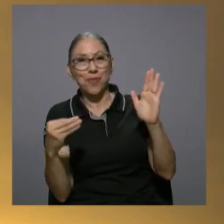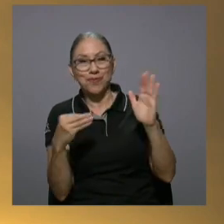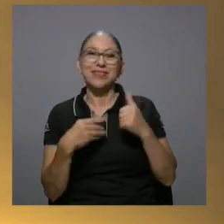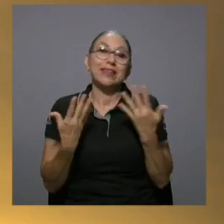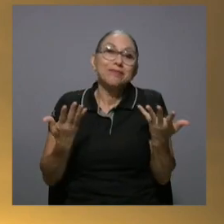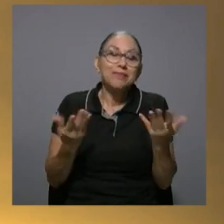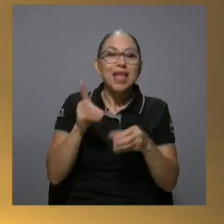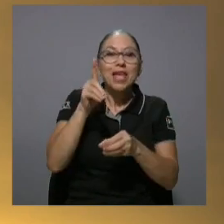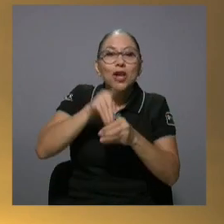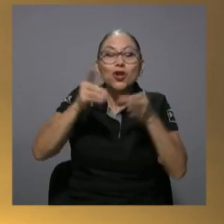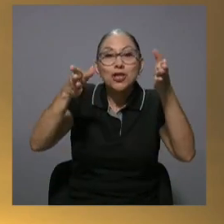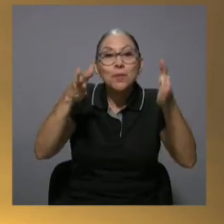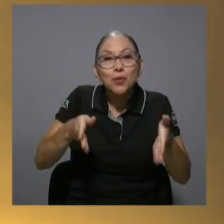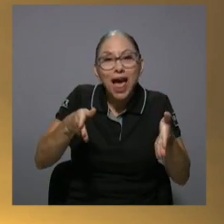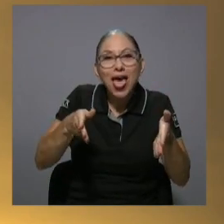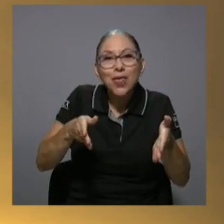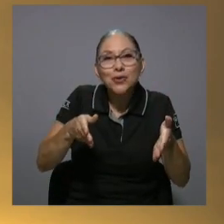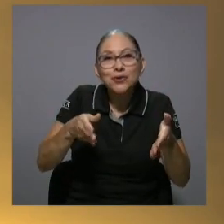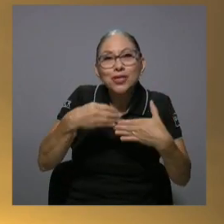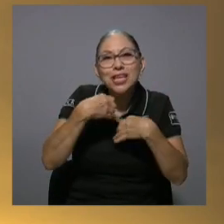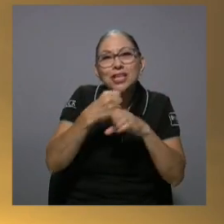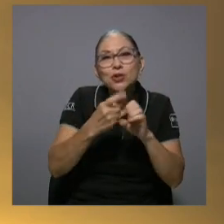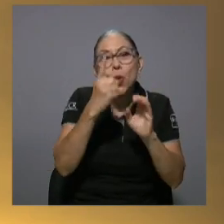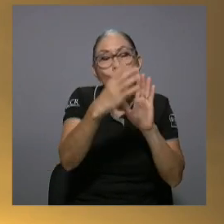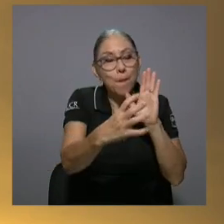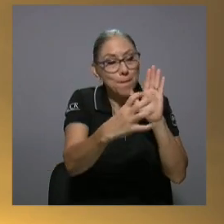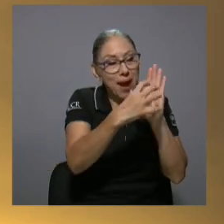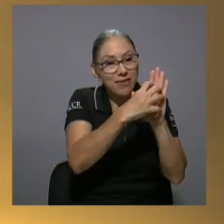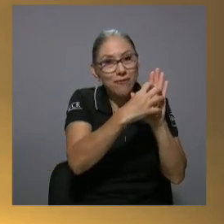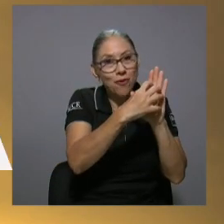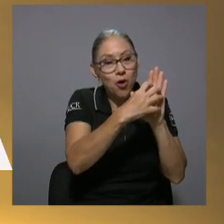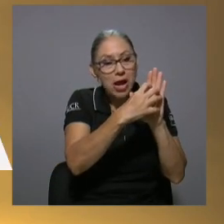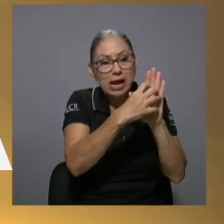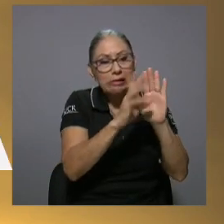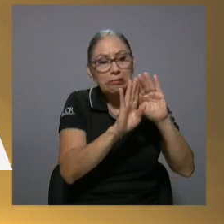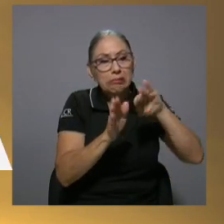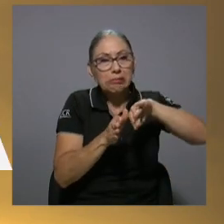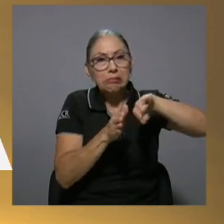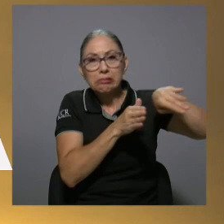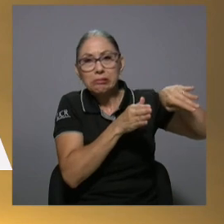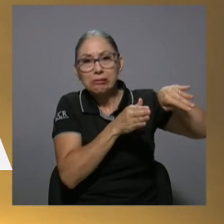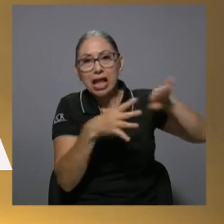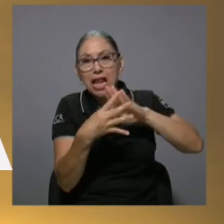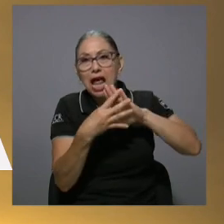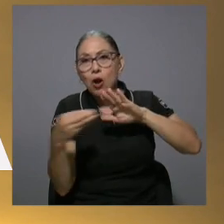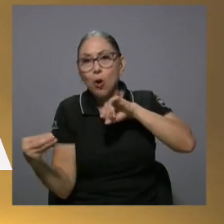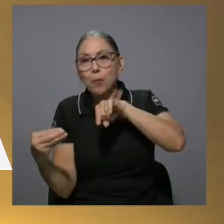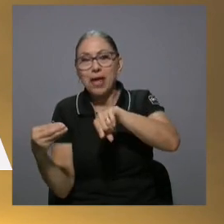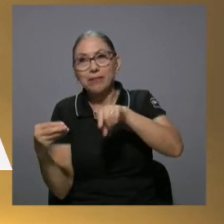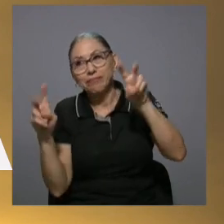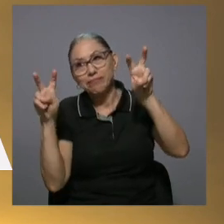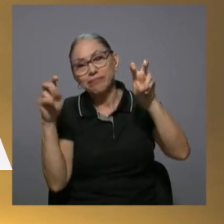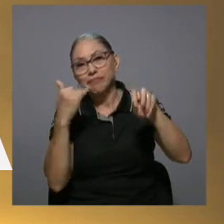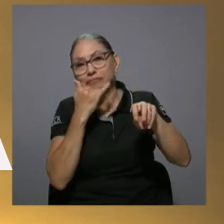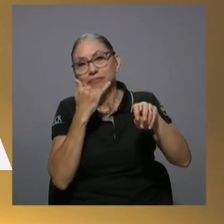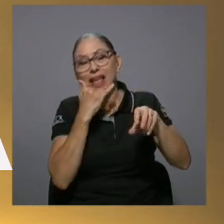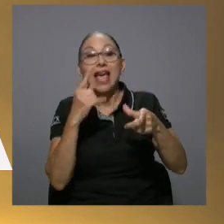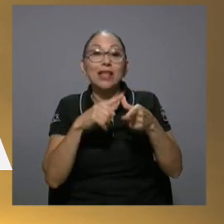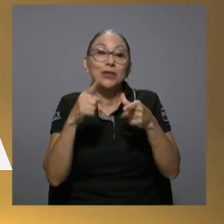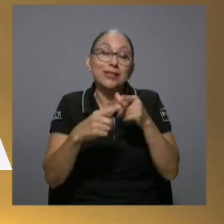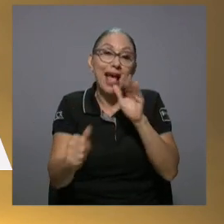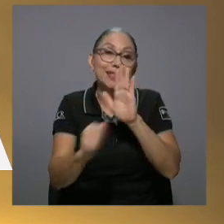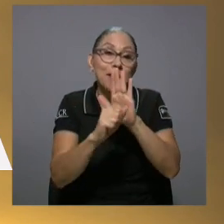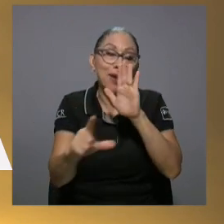ahí que quitaron en la copia y bueno, al cabo la Asamblea Legislativa tiene